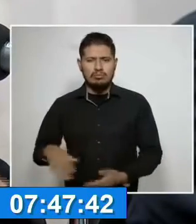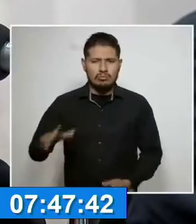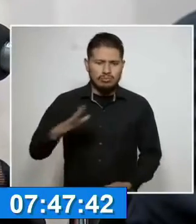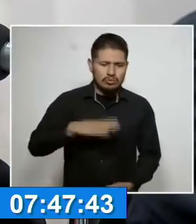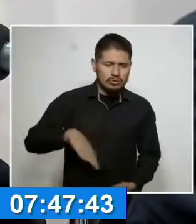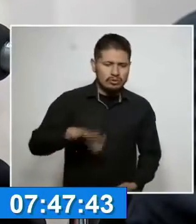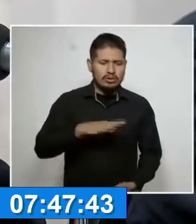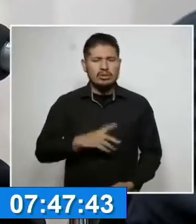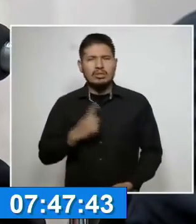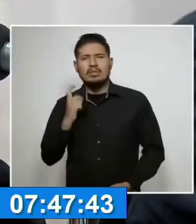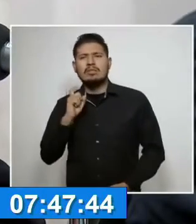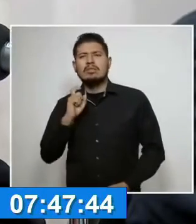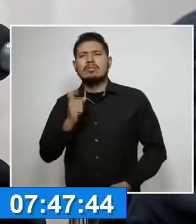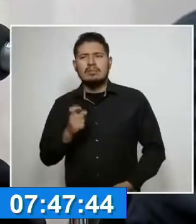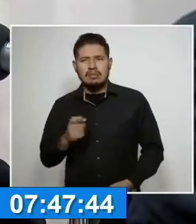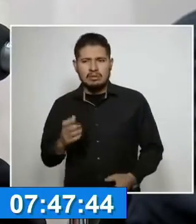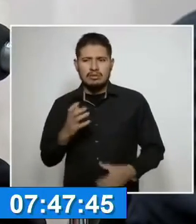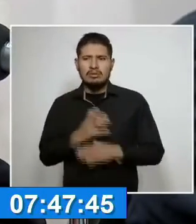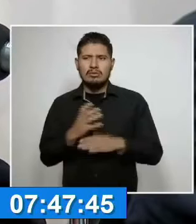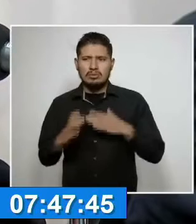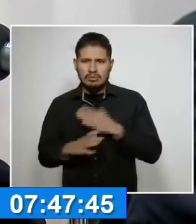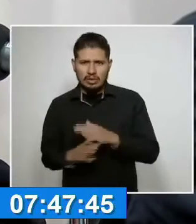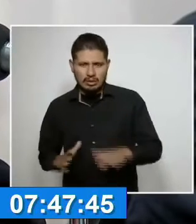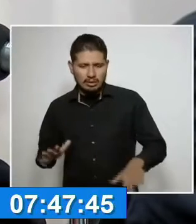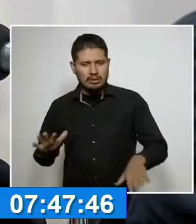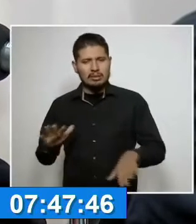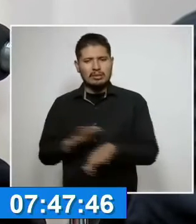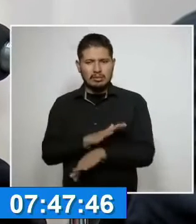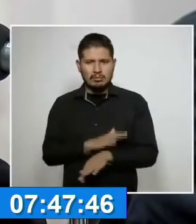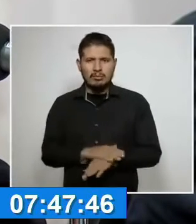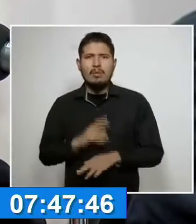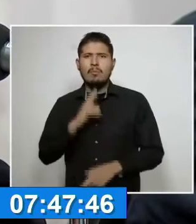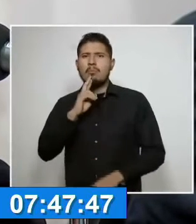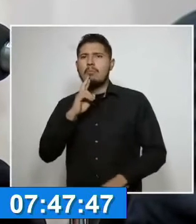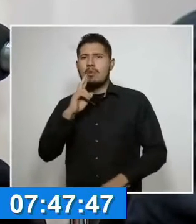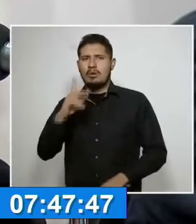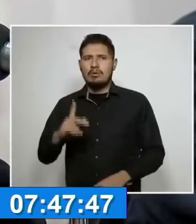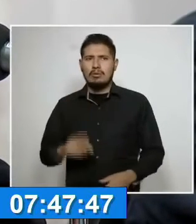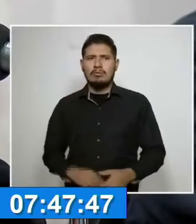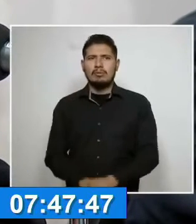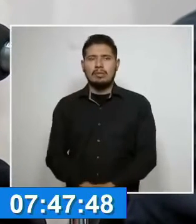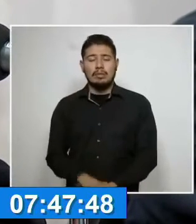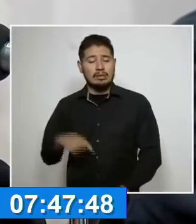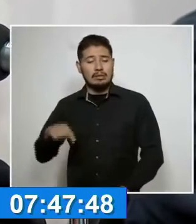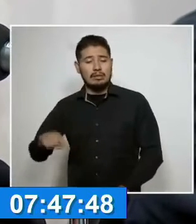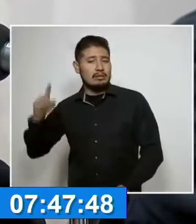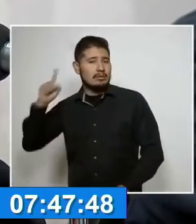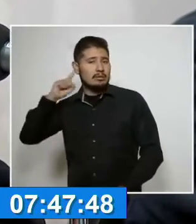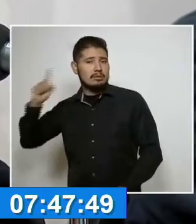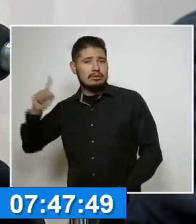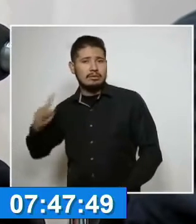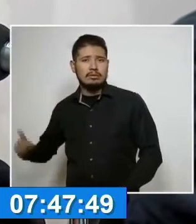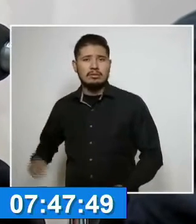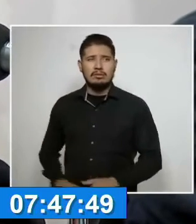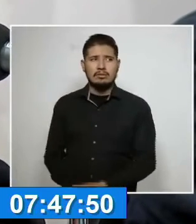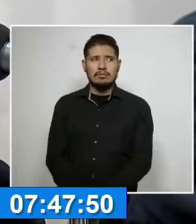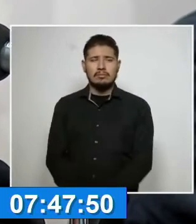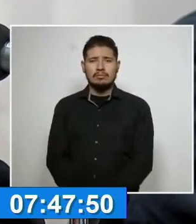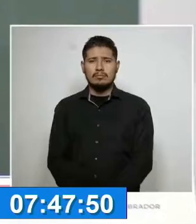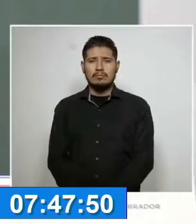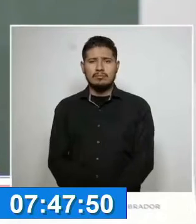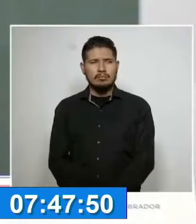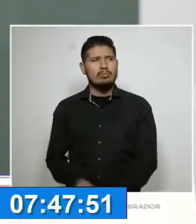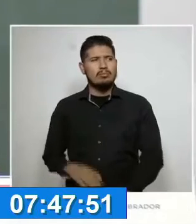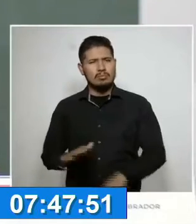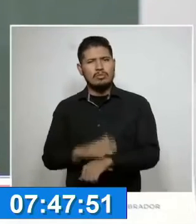Buscando que las cosas cambien y mejoren en Zacatecas. Por